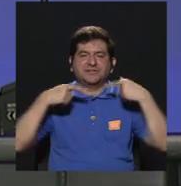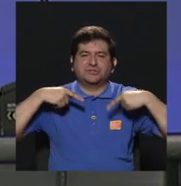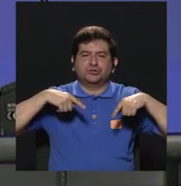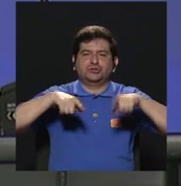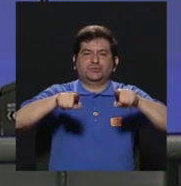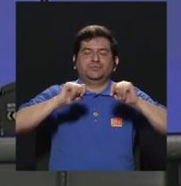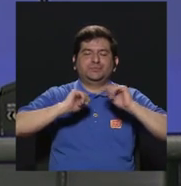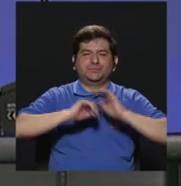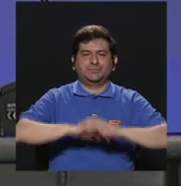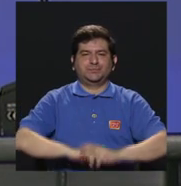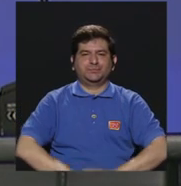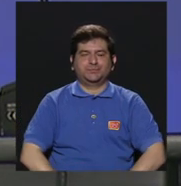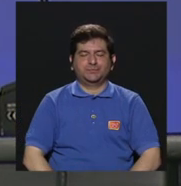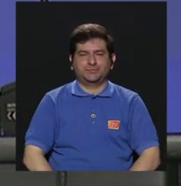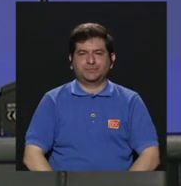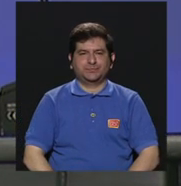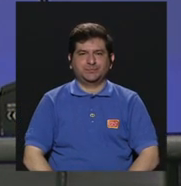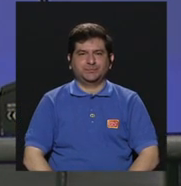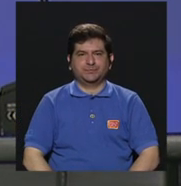colaterales.